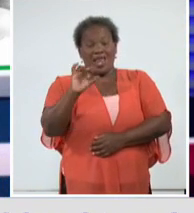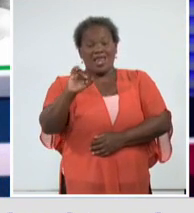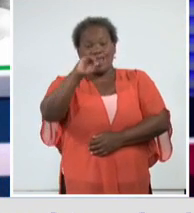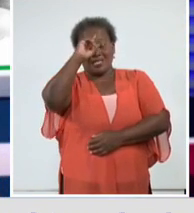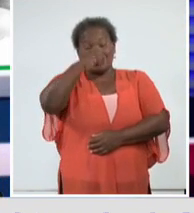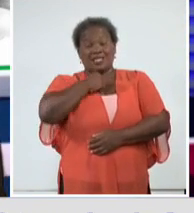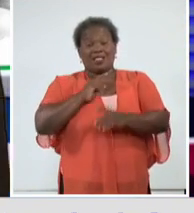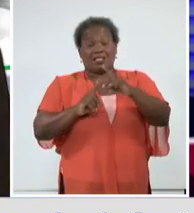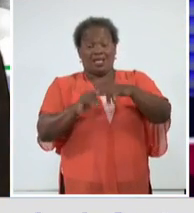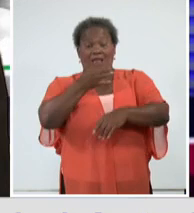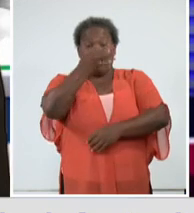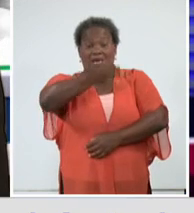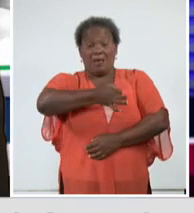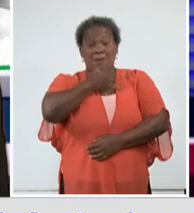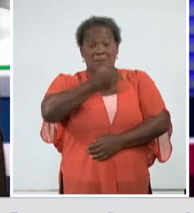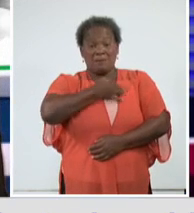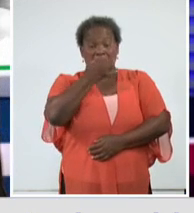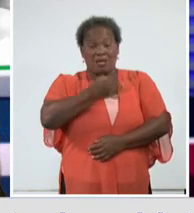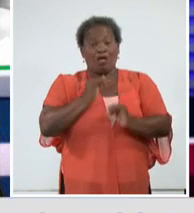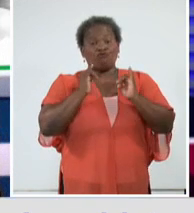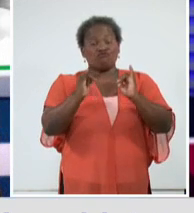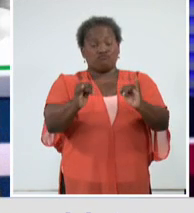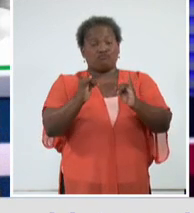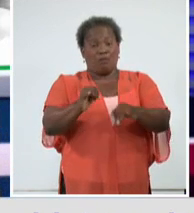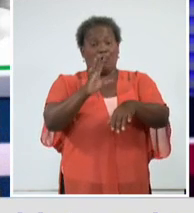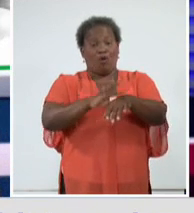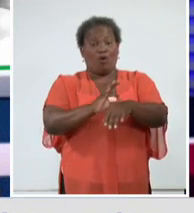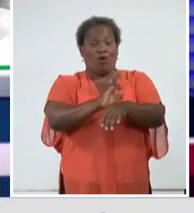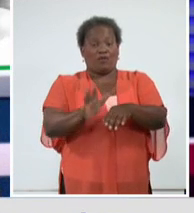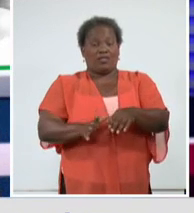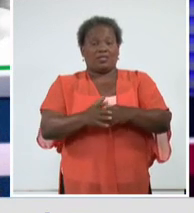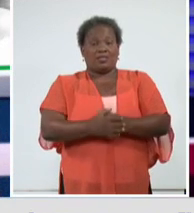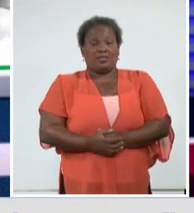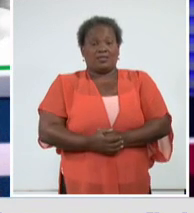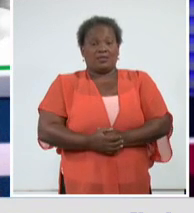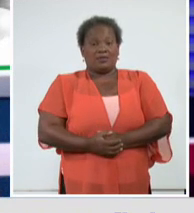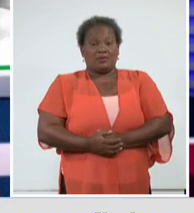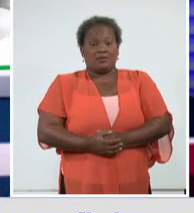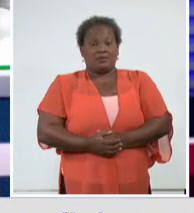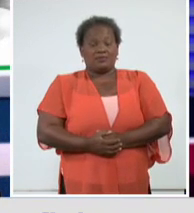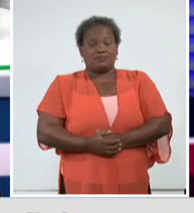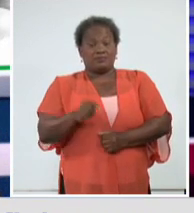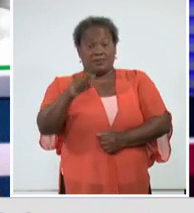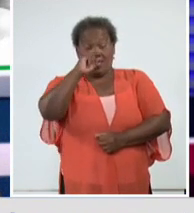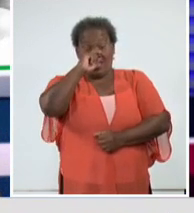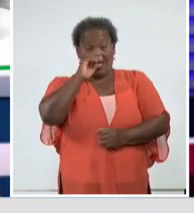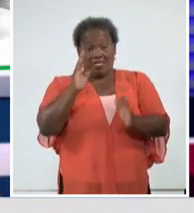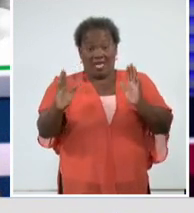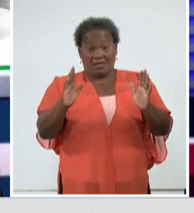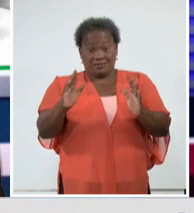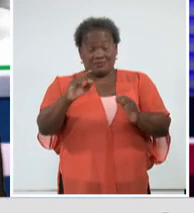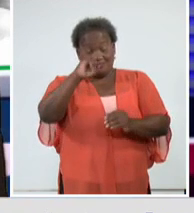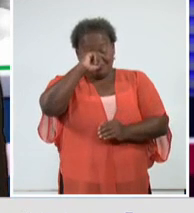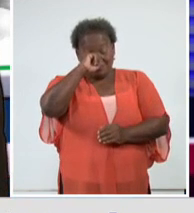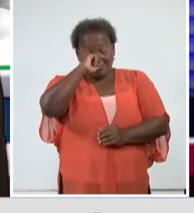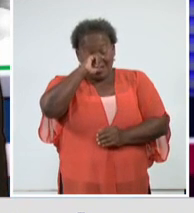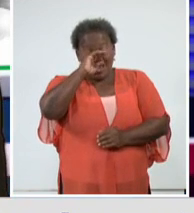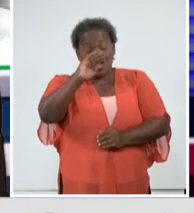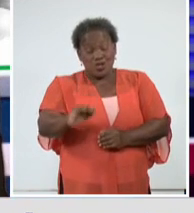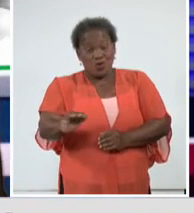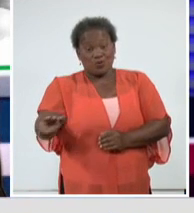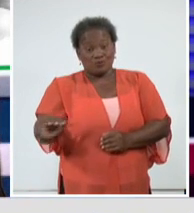ha actualizado sobre la información de la COVID-19 en esta edad, en la edad pediátrica, en esta